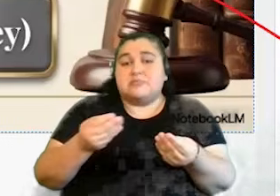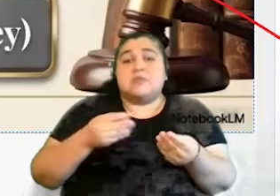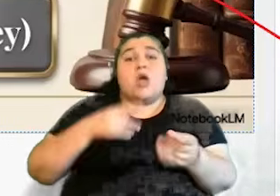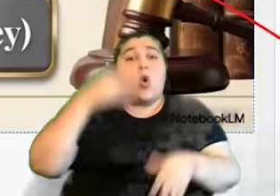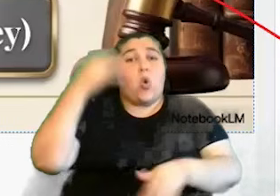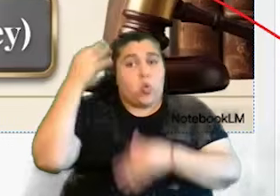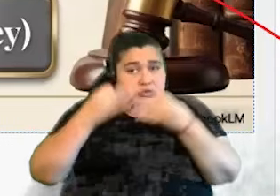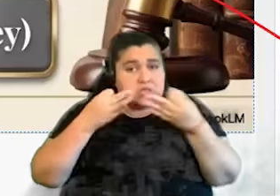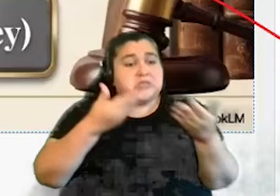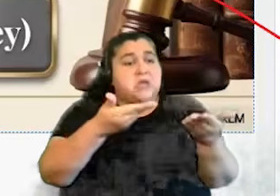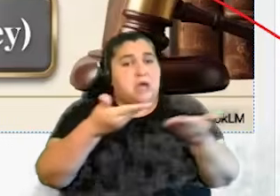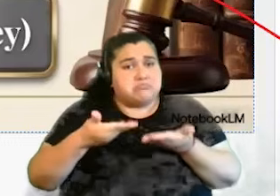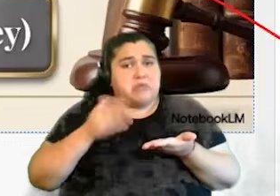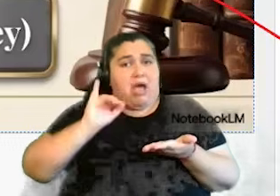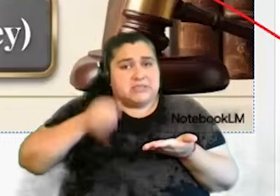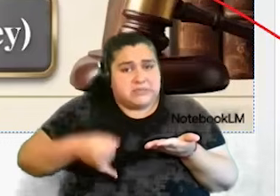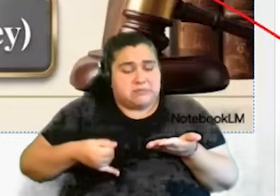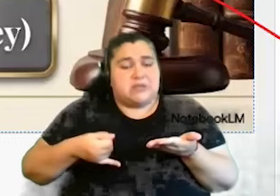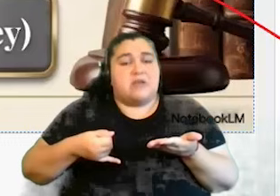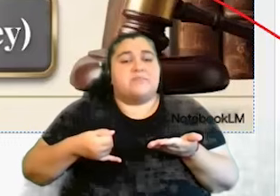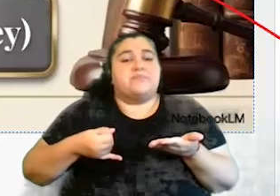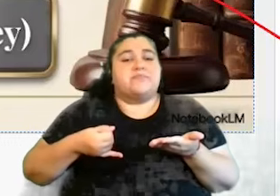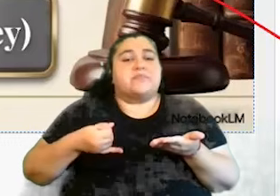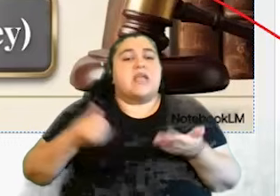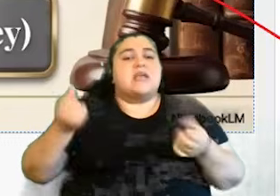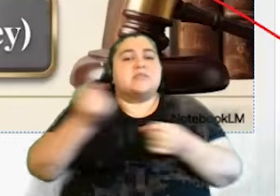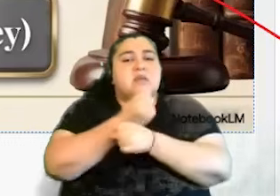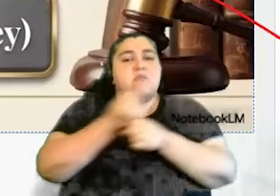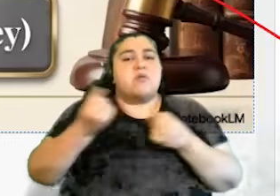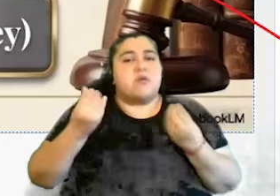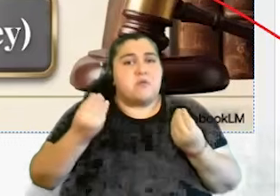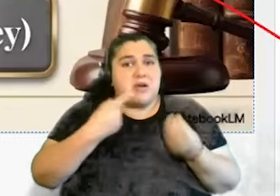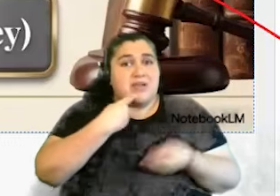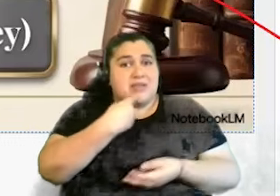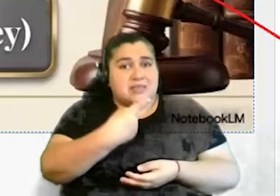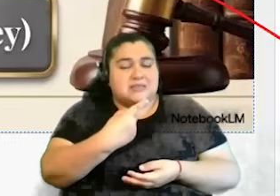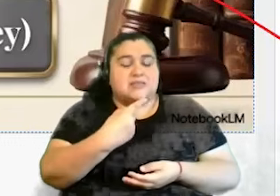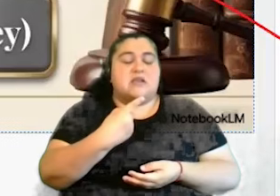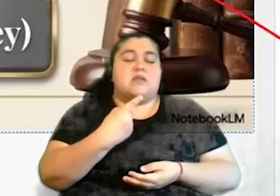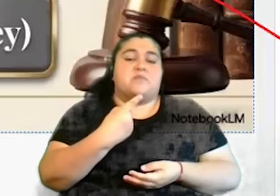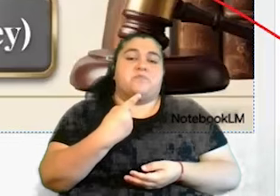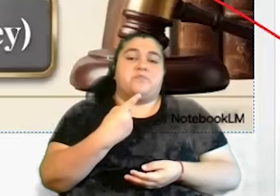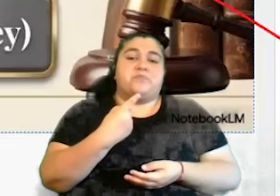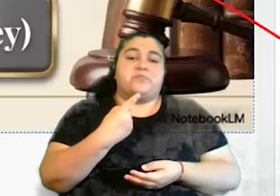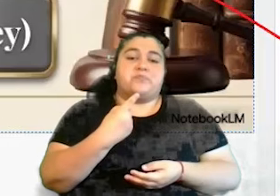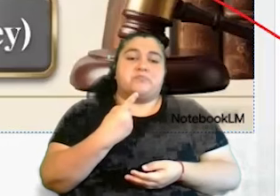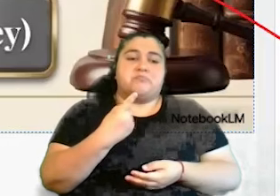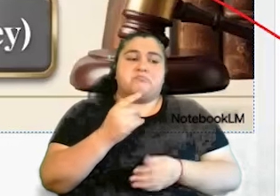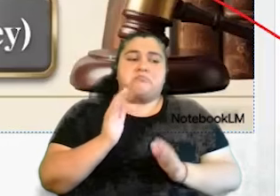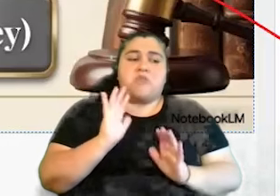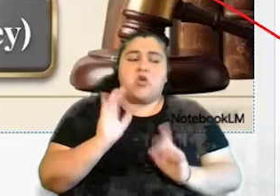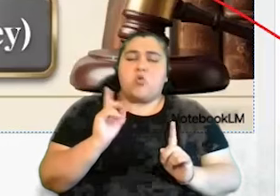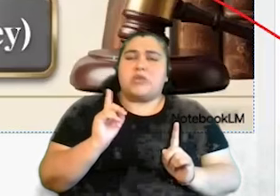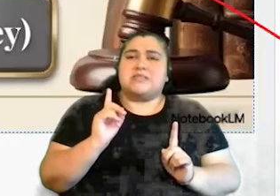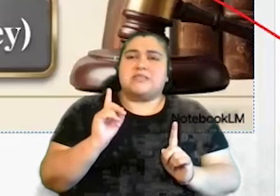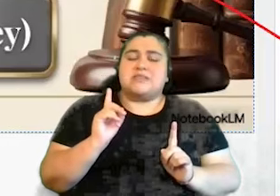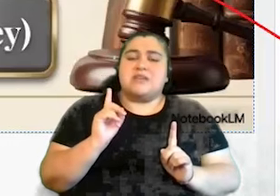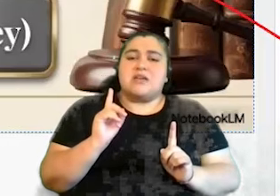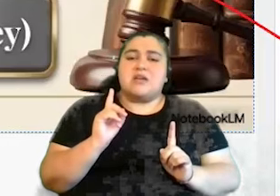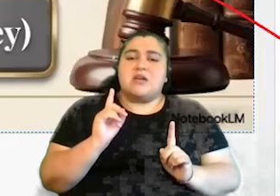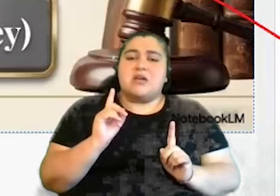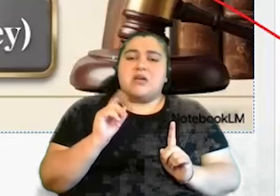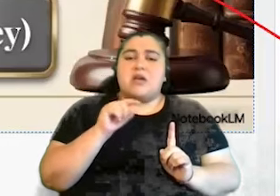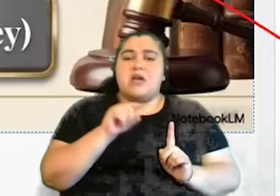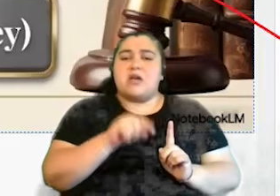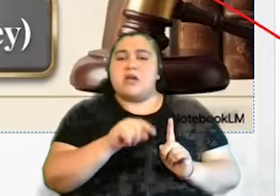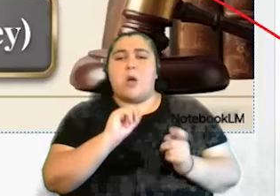habilita y se sanciona porque lo que establecía la defensa es que no se trataba de esta